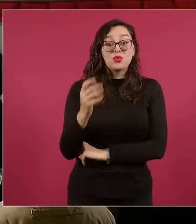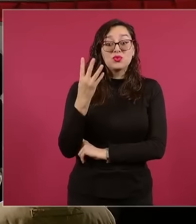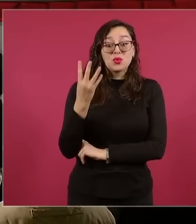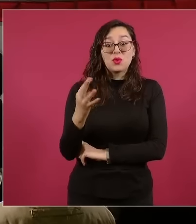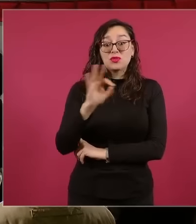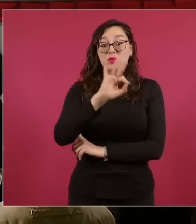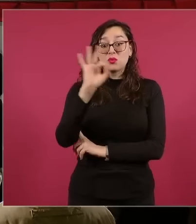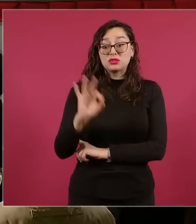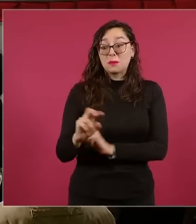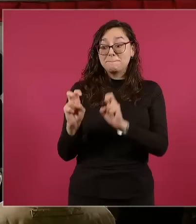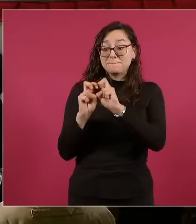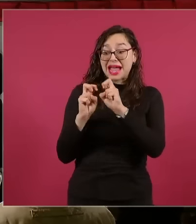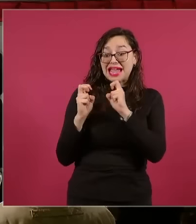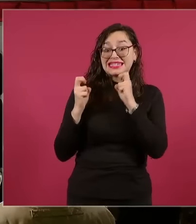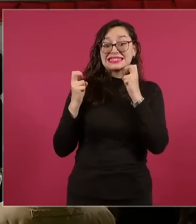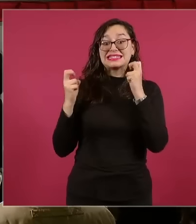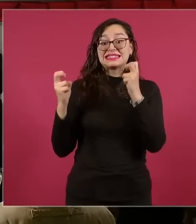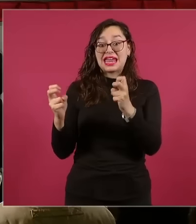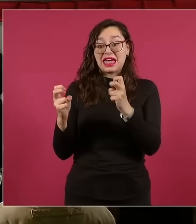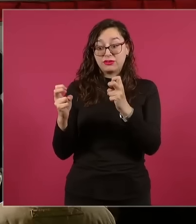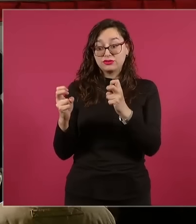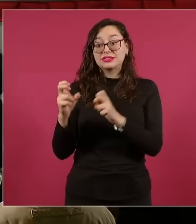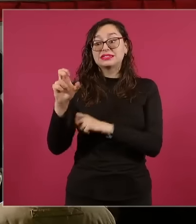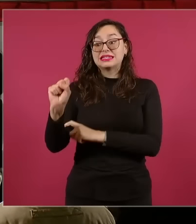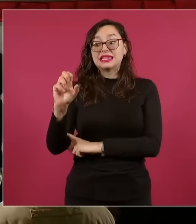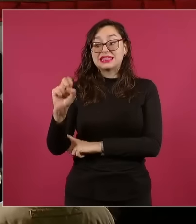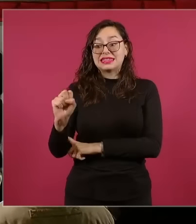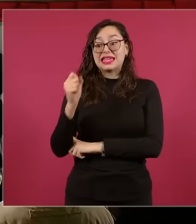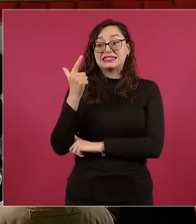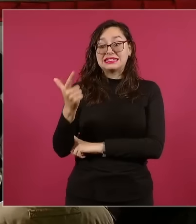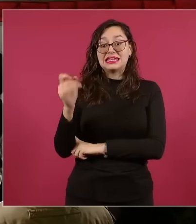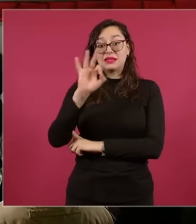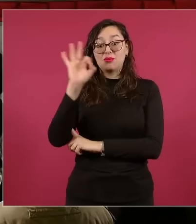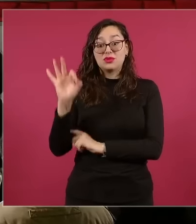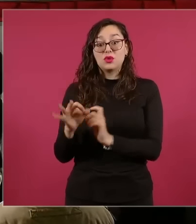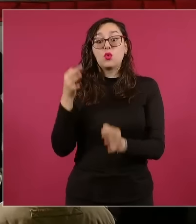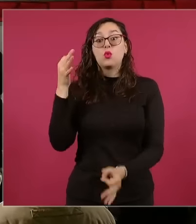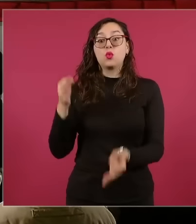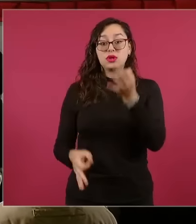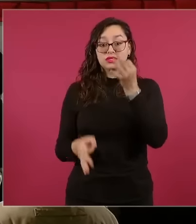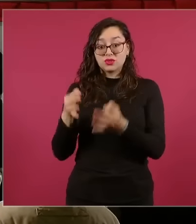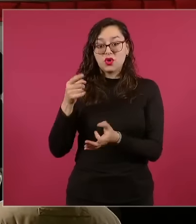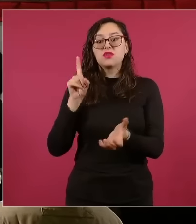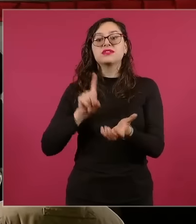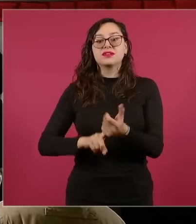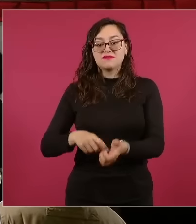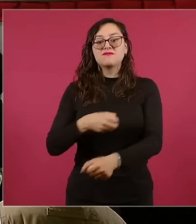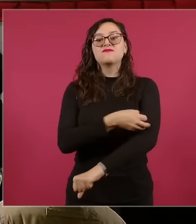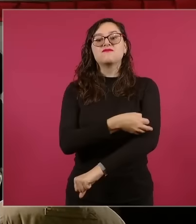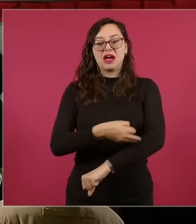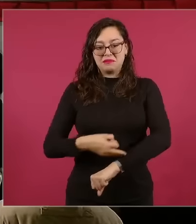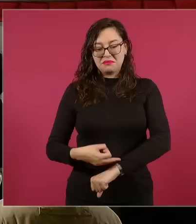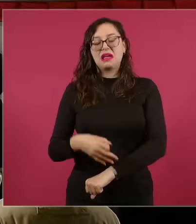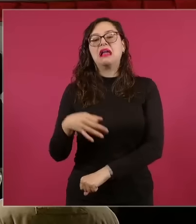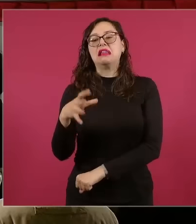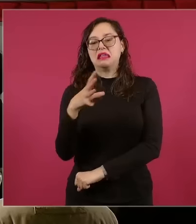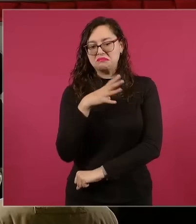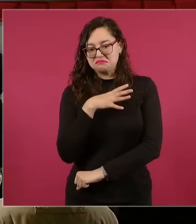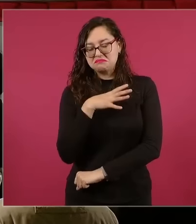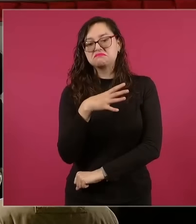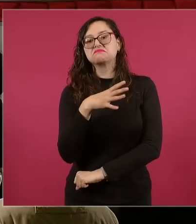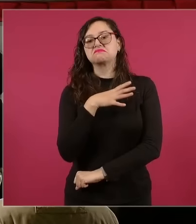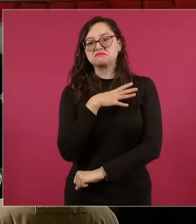los magistrados y el 67 de los jueces tienen familiares en el poder